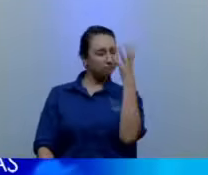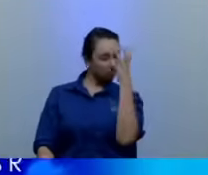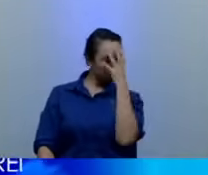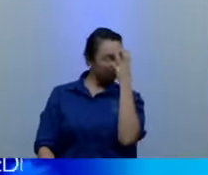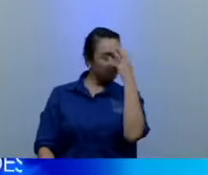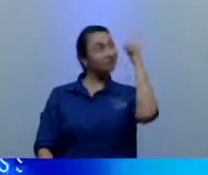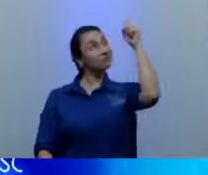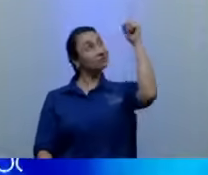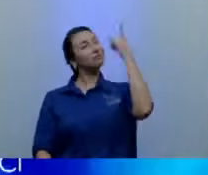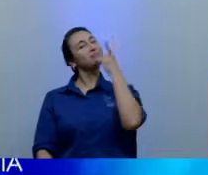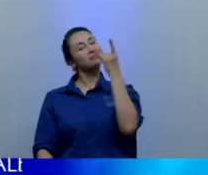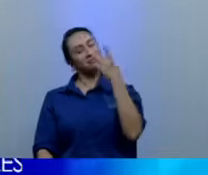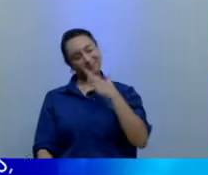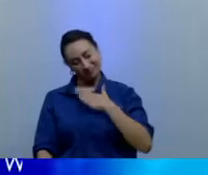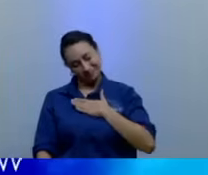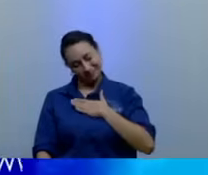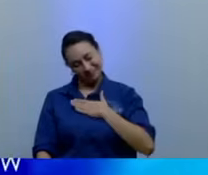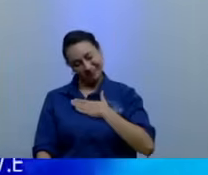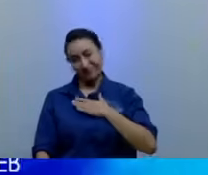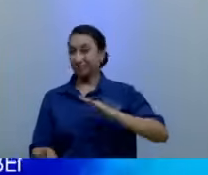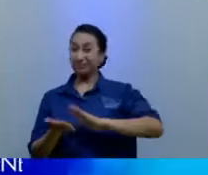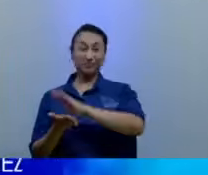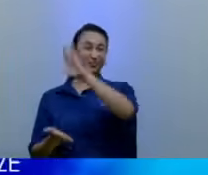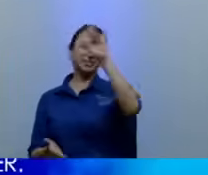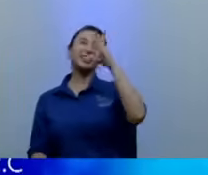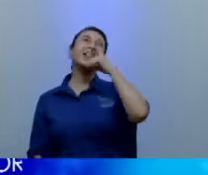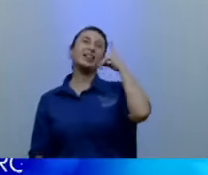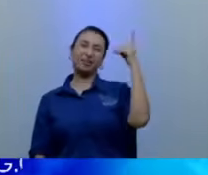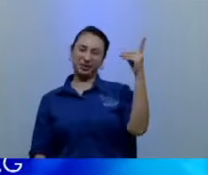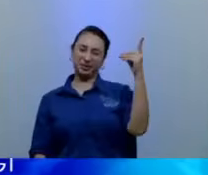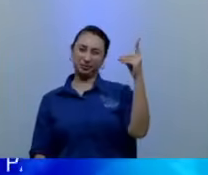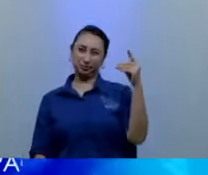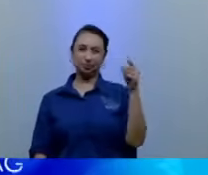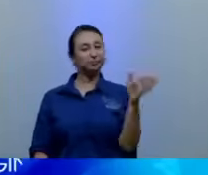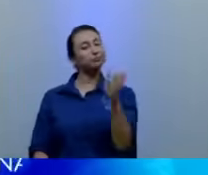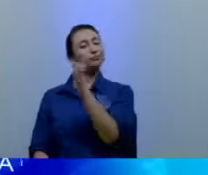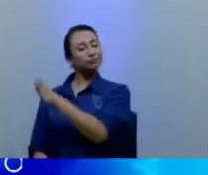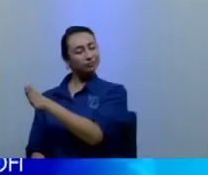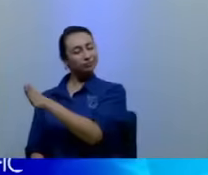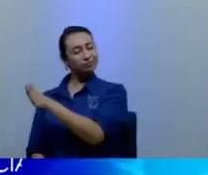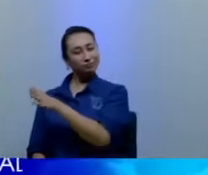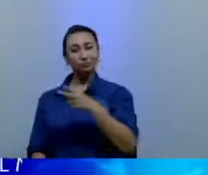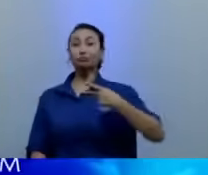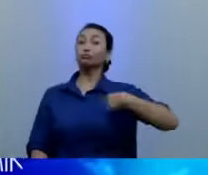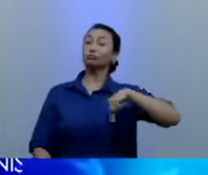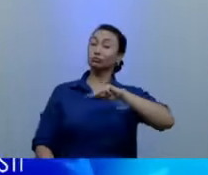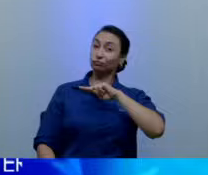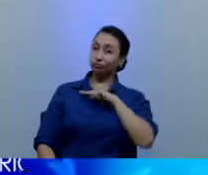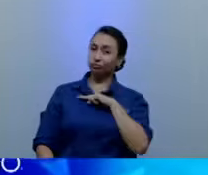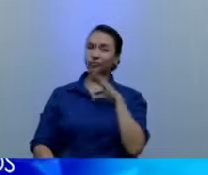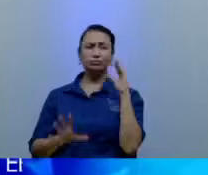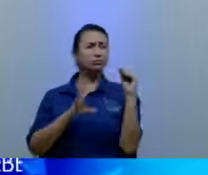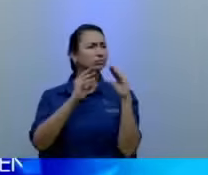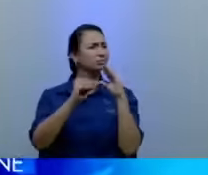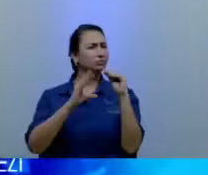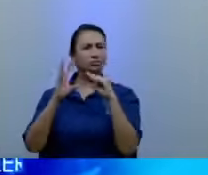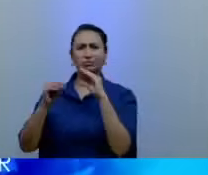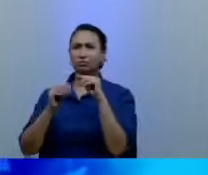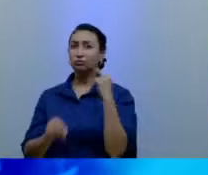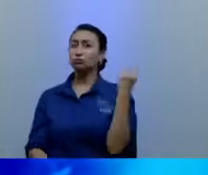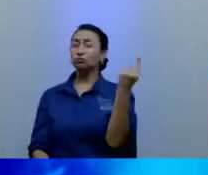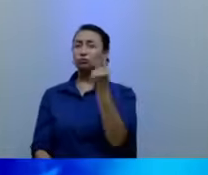perdonó. Gloria a Dios, qué bueno. Bueno, hemos estado platicando toda la semana